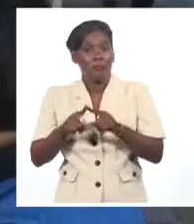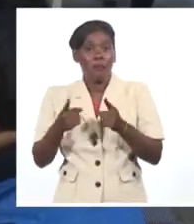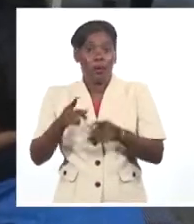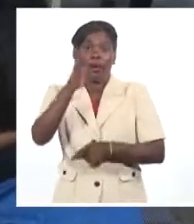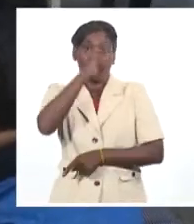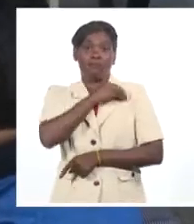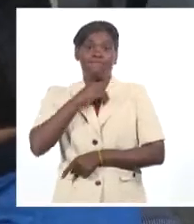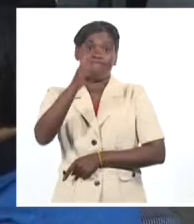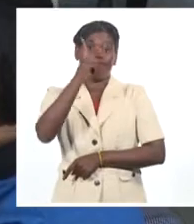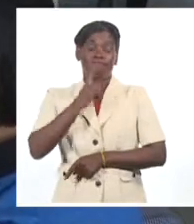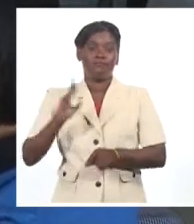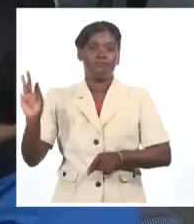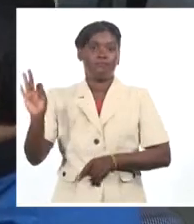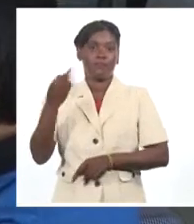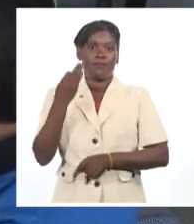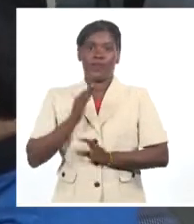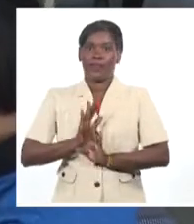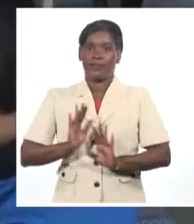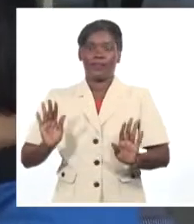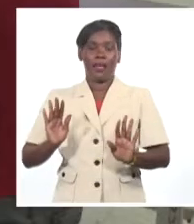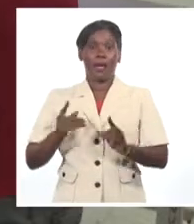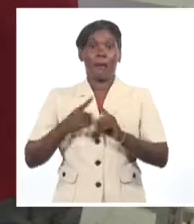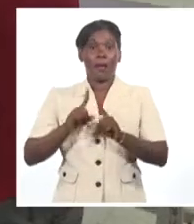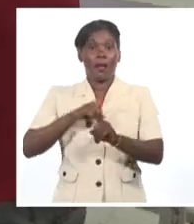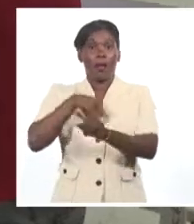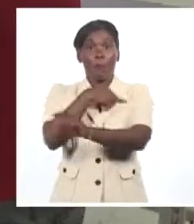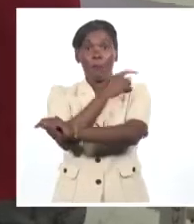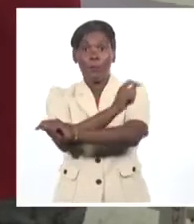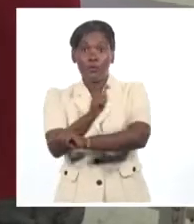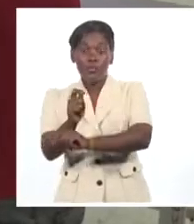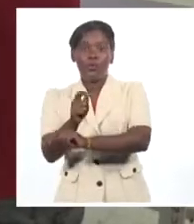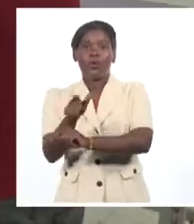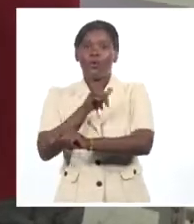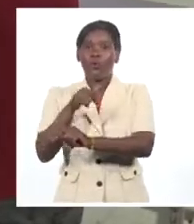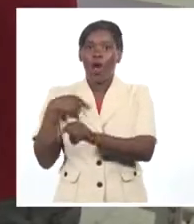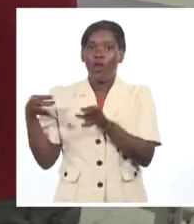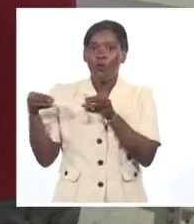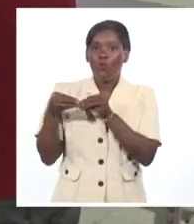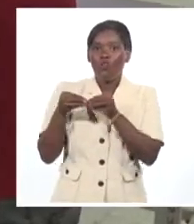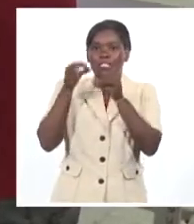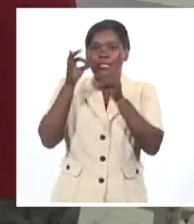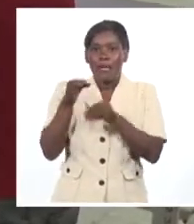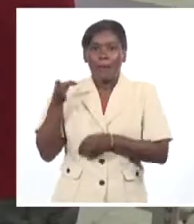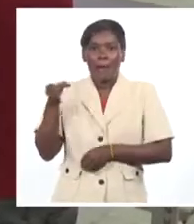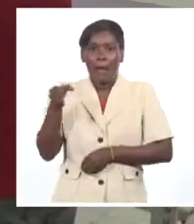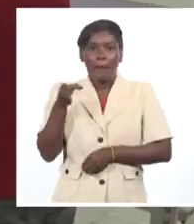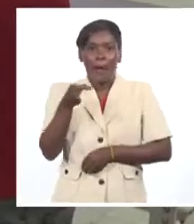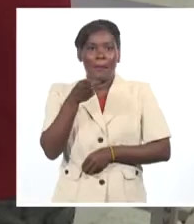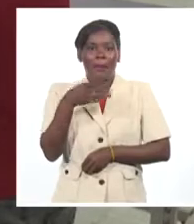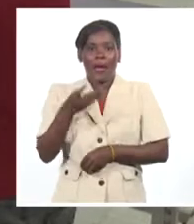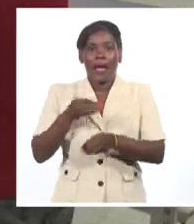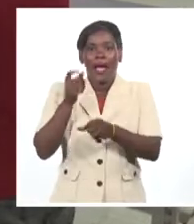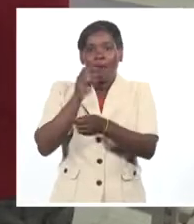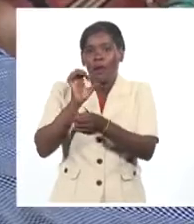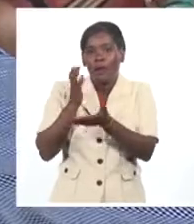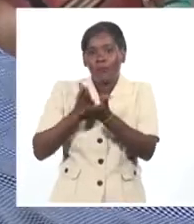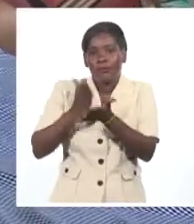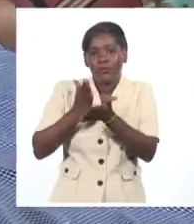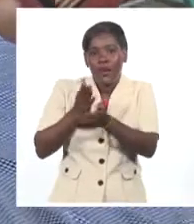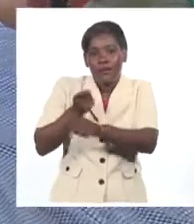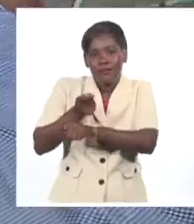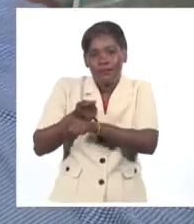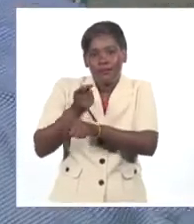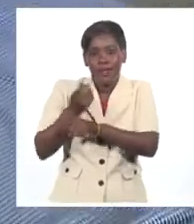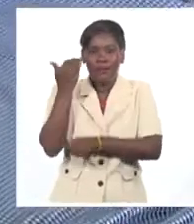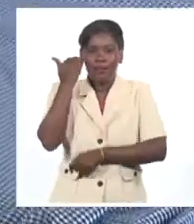que incorporó a su cotidianidad una maestra ambulatoria y de diferentes organismos que aunan voluntades para su bienestar. Como dice